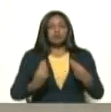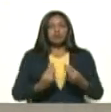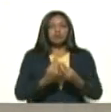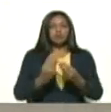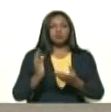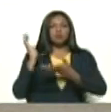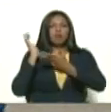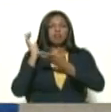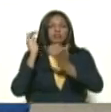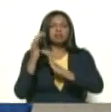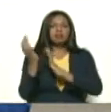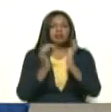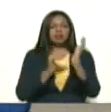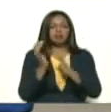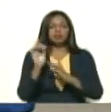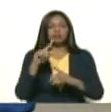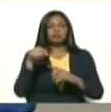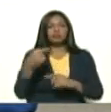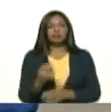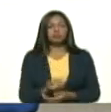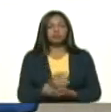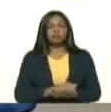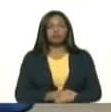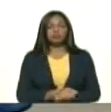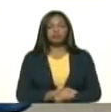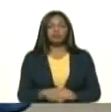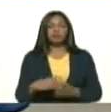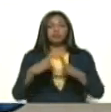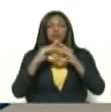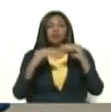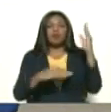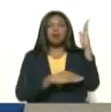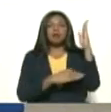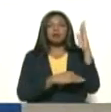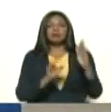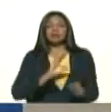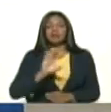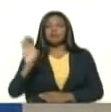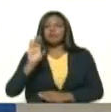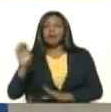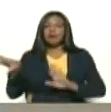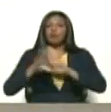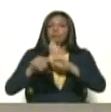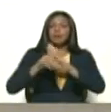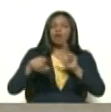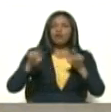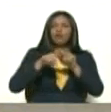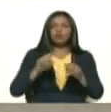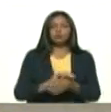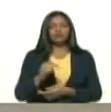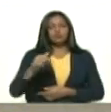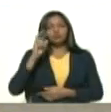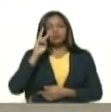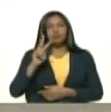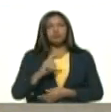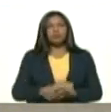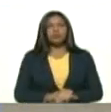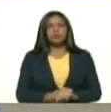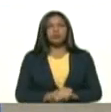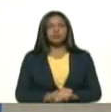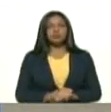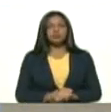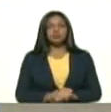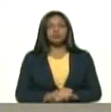Nazareno. Y luego todas las iglesias del país siguieron el ejemplo. Hoy vi a la Divina